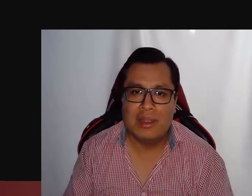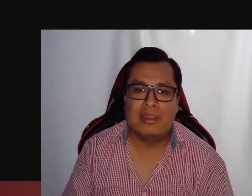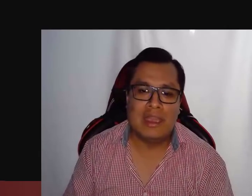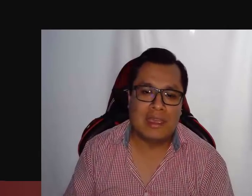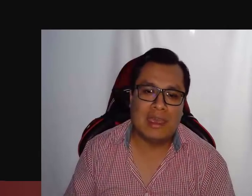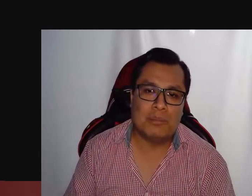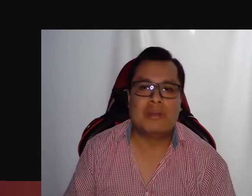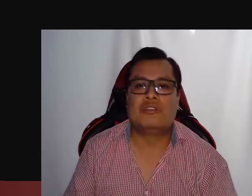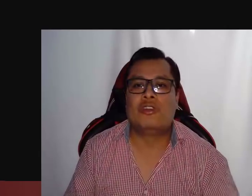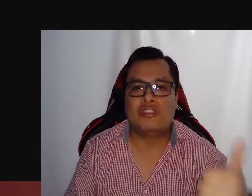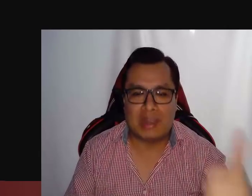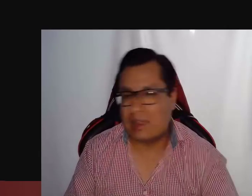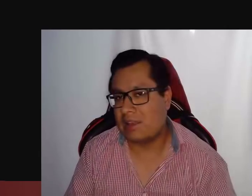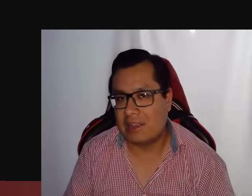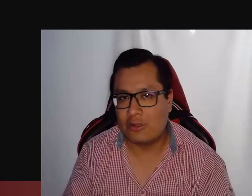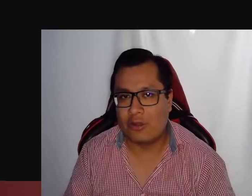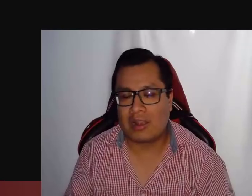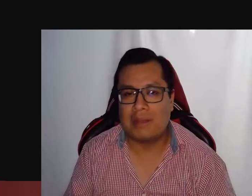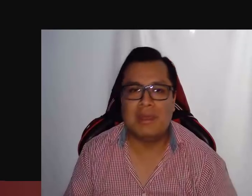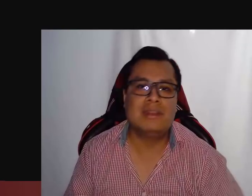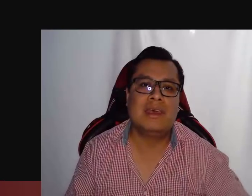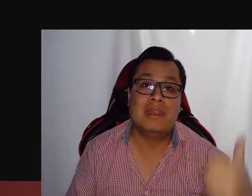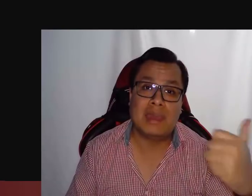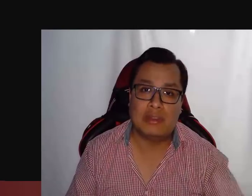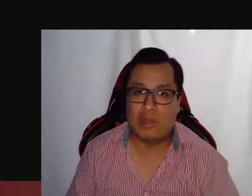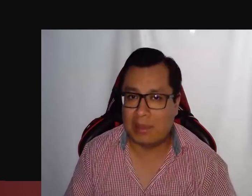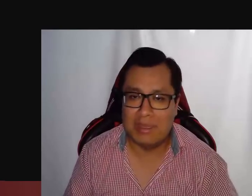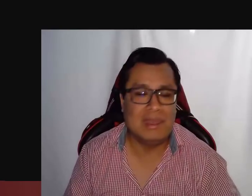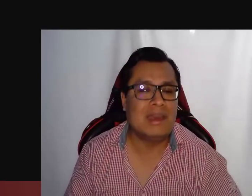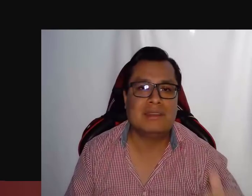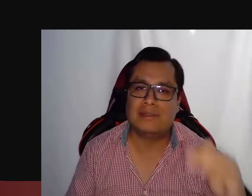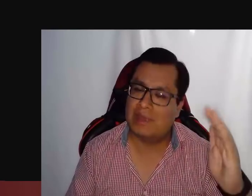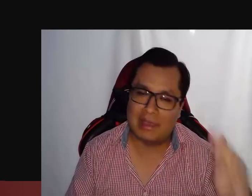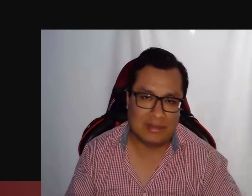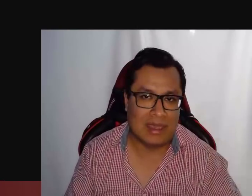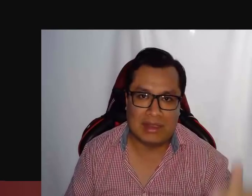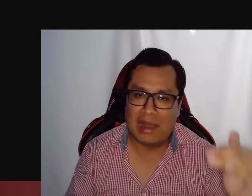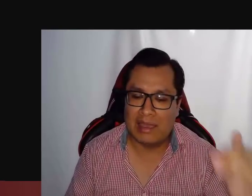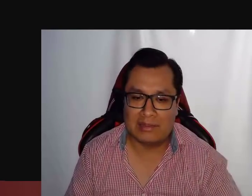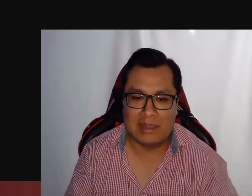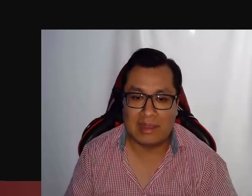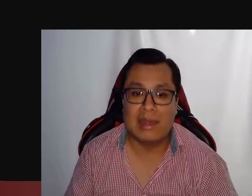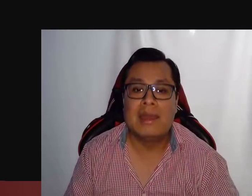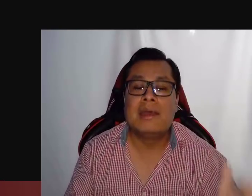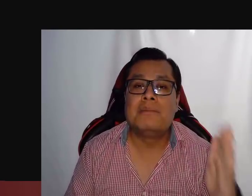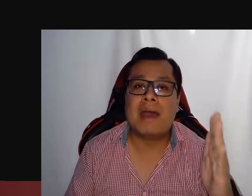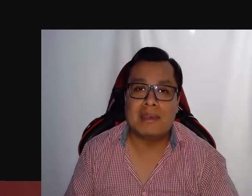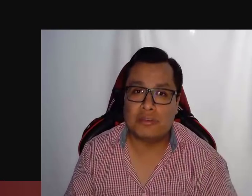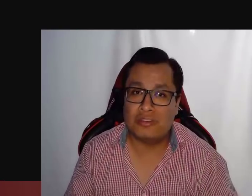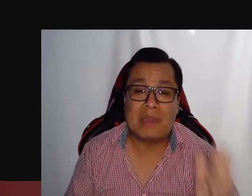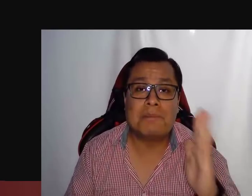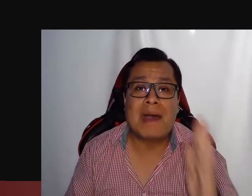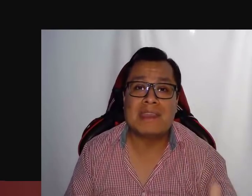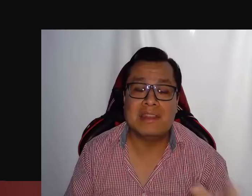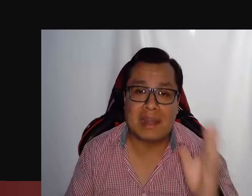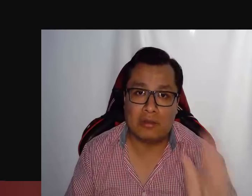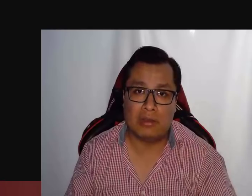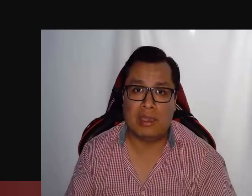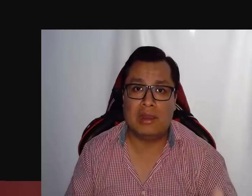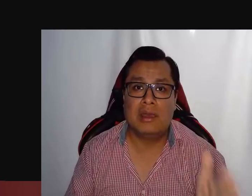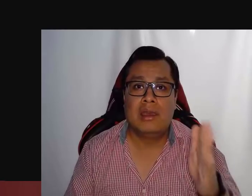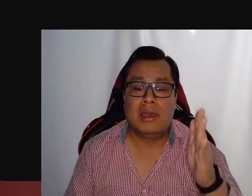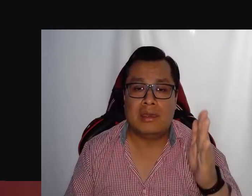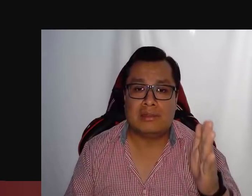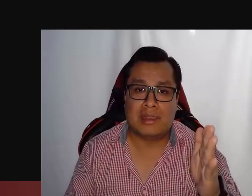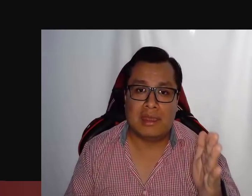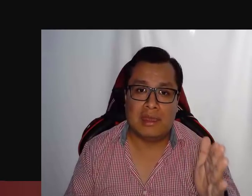quejando de que pues no nos están atendiendo correctamente, de que no hay camillas, etcétera, etcétera. Maestros que vayan a